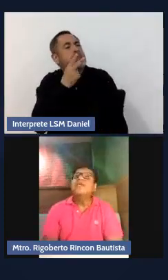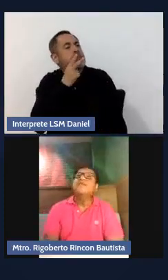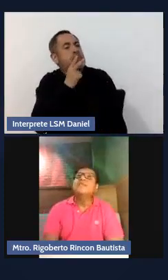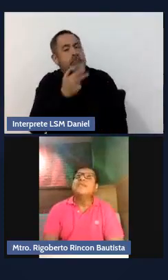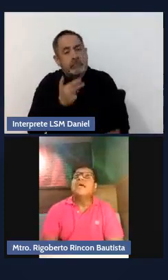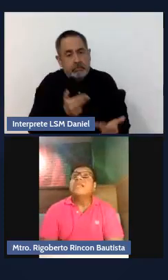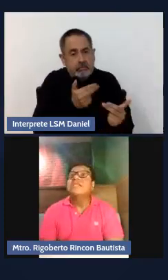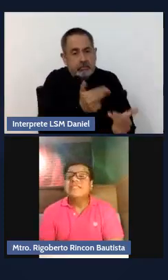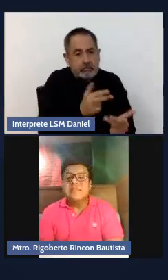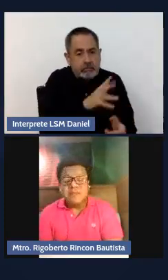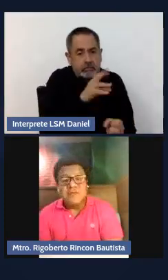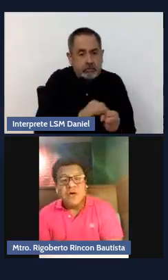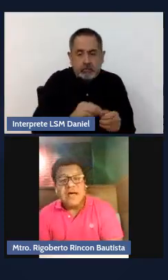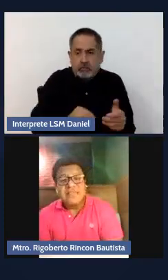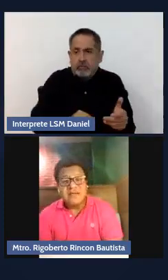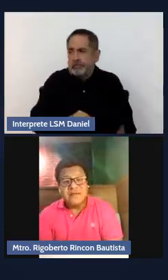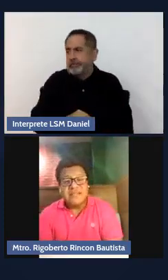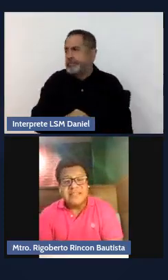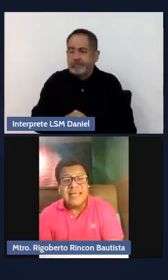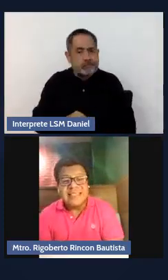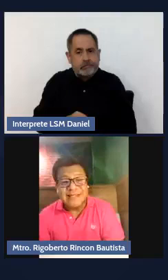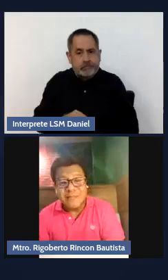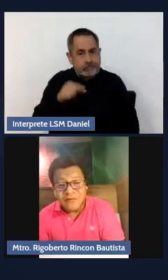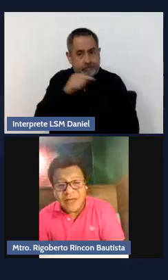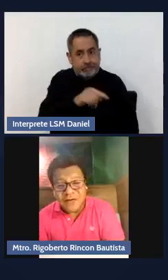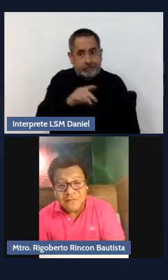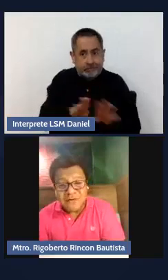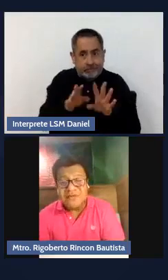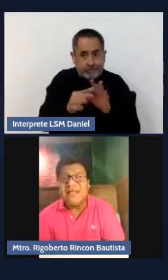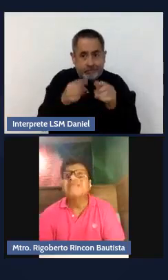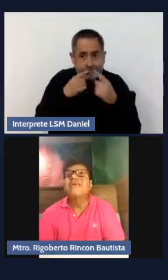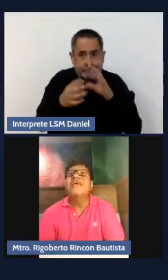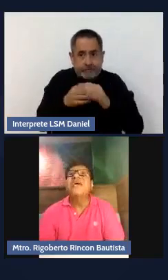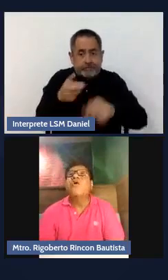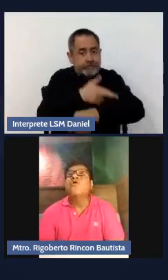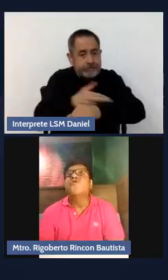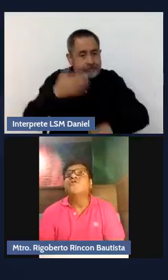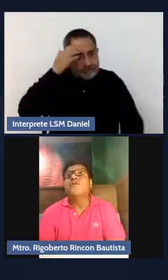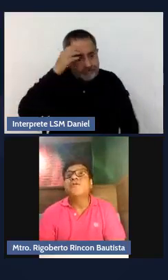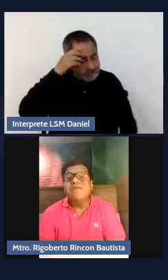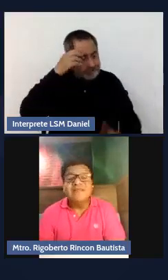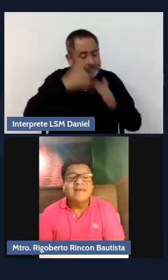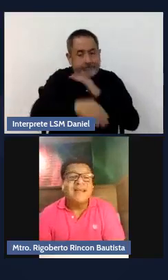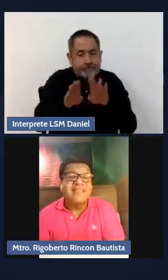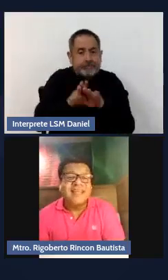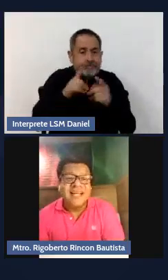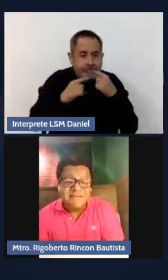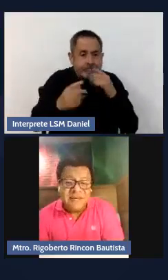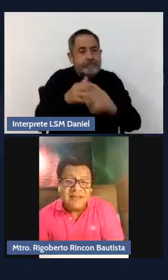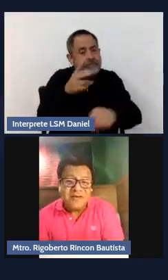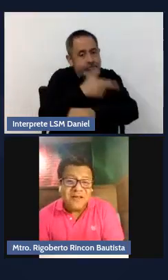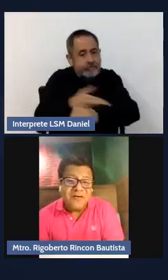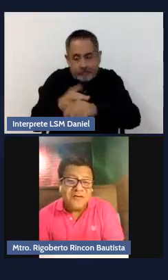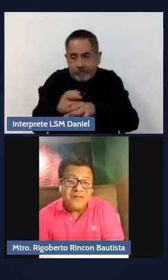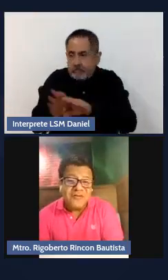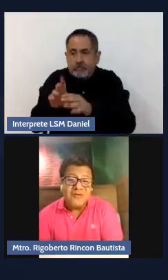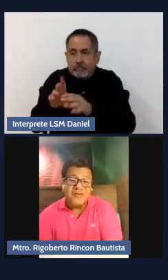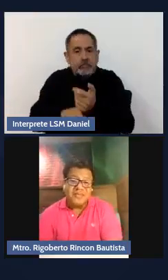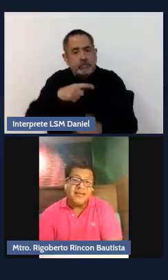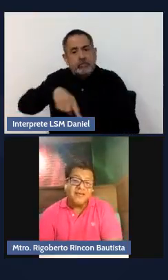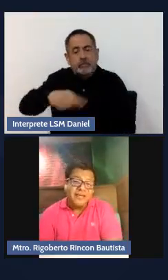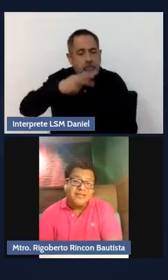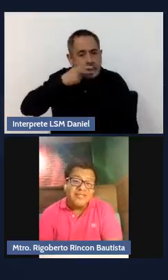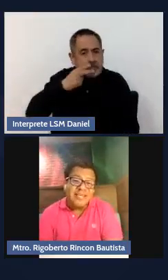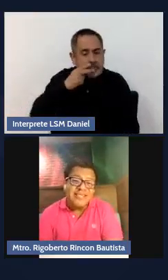desde este punto, hace referencia a que este modelo importante o nos permite el acercamiento del consumo de alguna